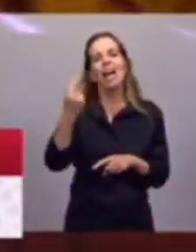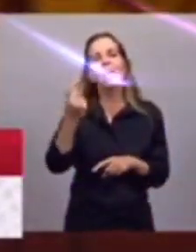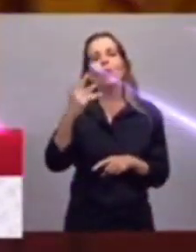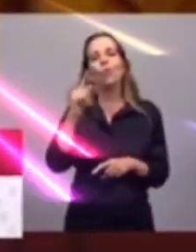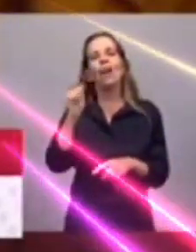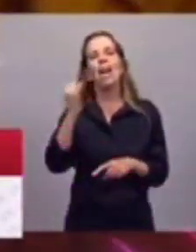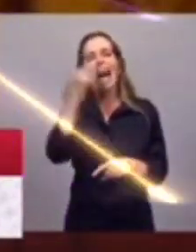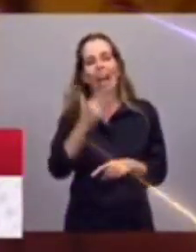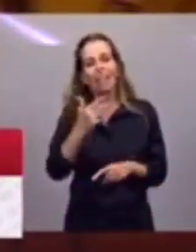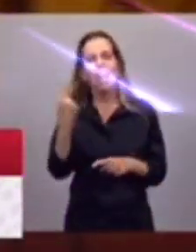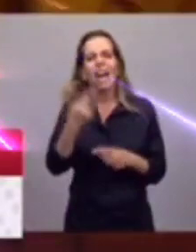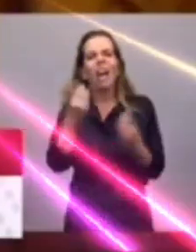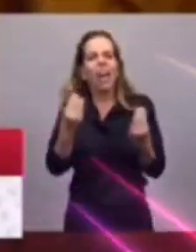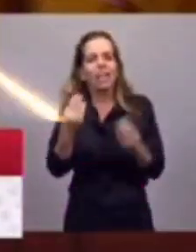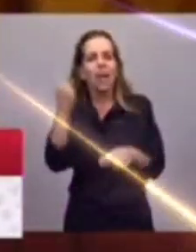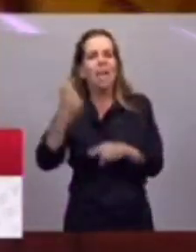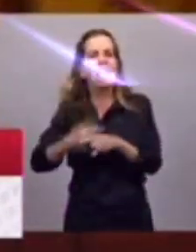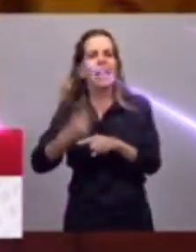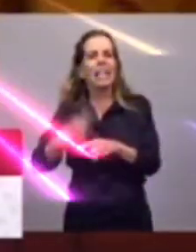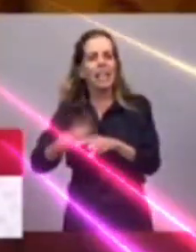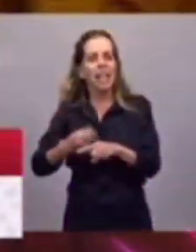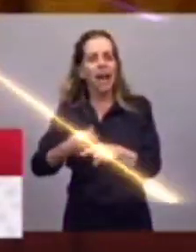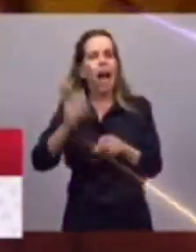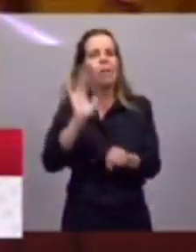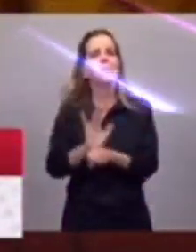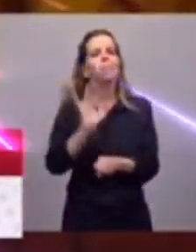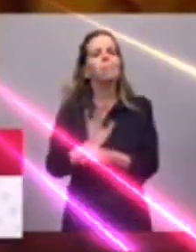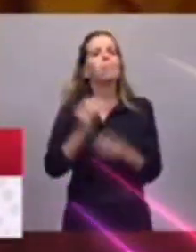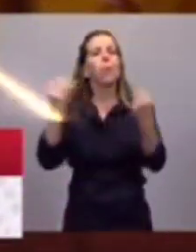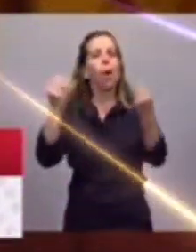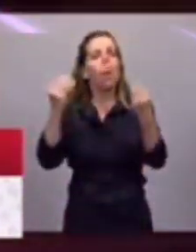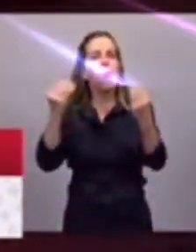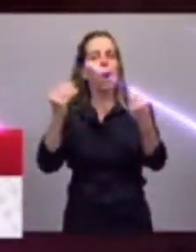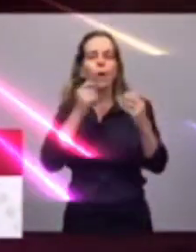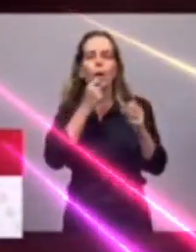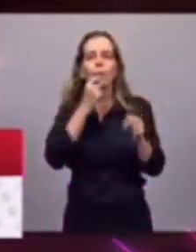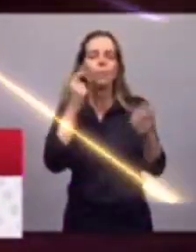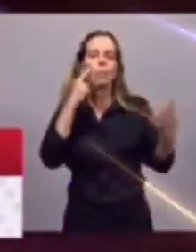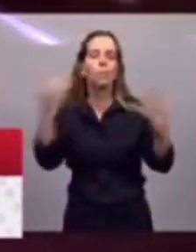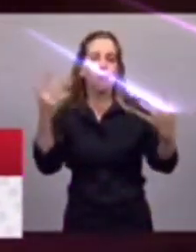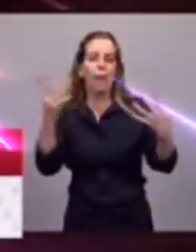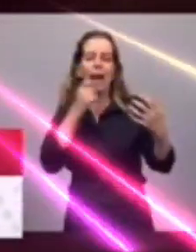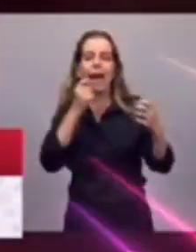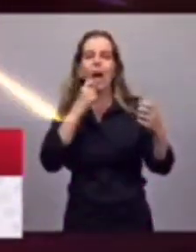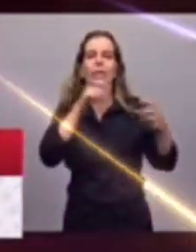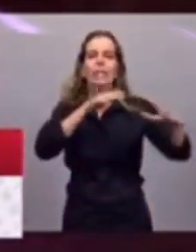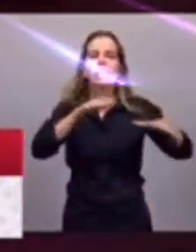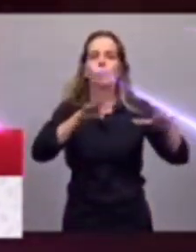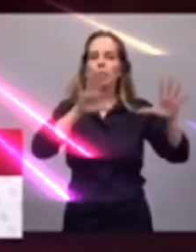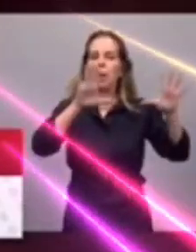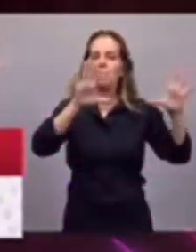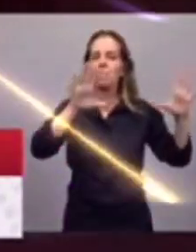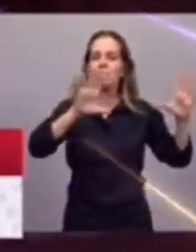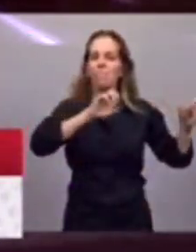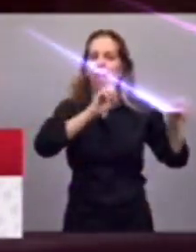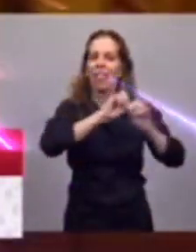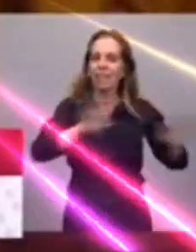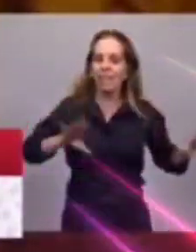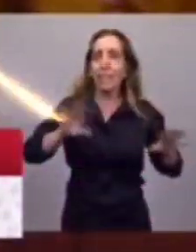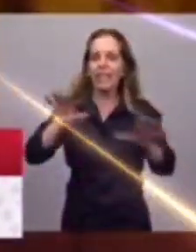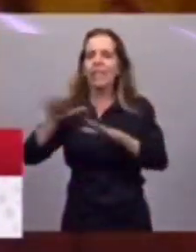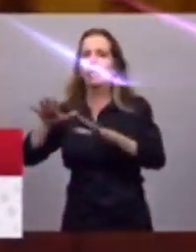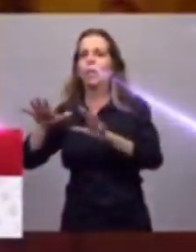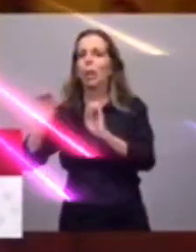la festividad donde la luz triunfa por sobre la oscuridad. Pero no solo eso, hay algo